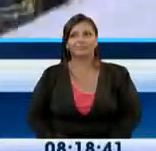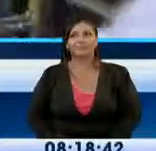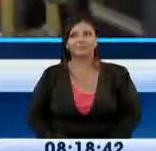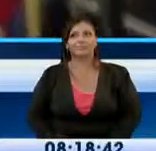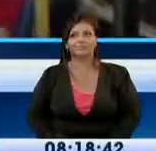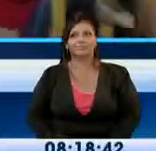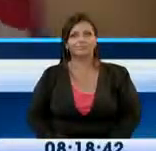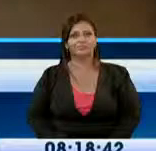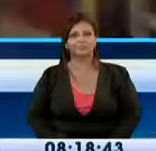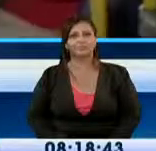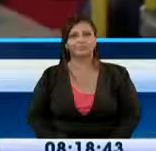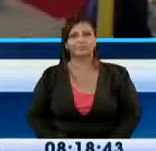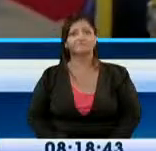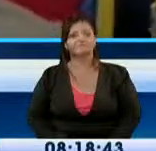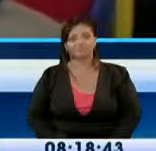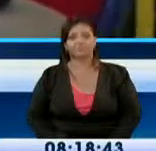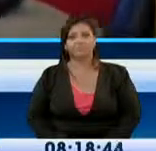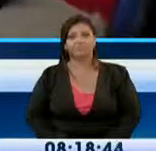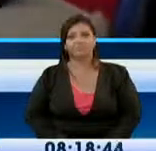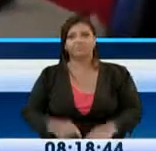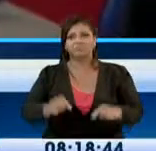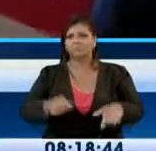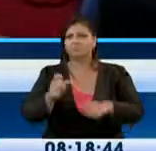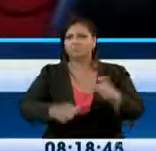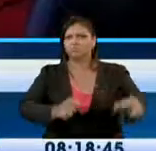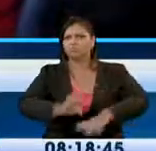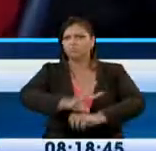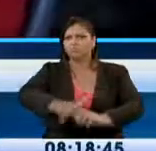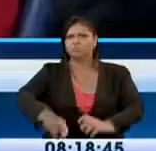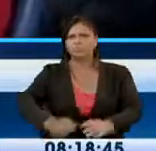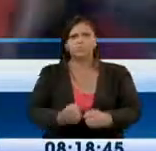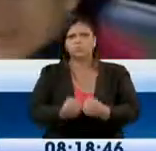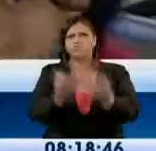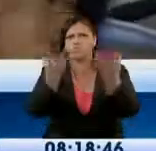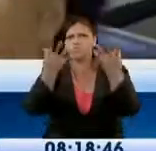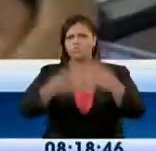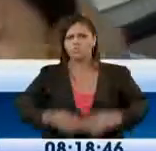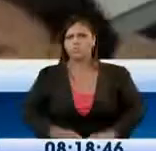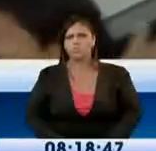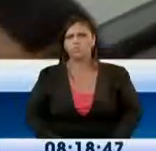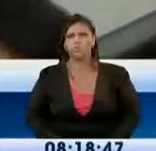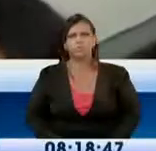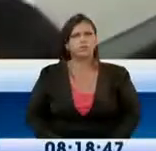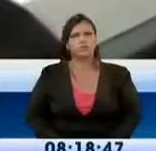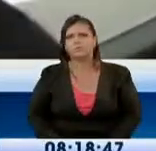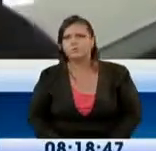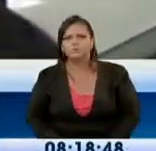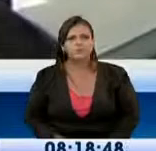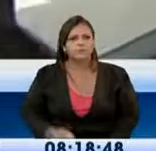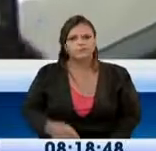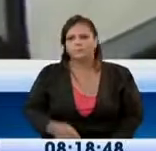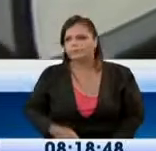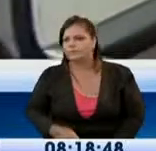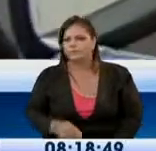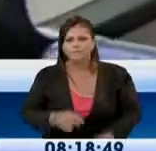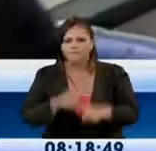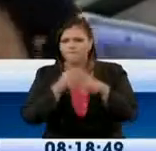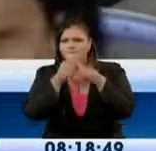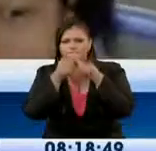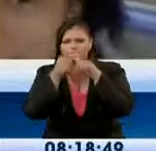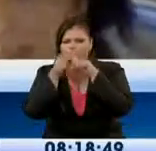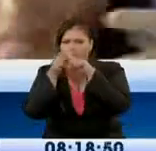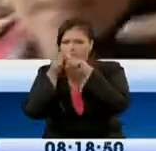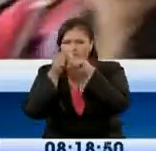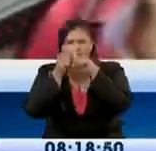muchas personas que a veces son delincuentes y de alguna manera buscan la forma de robarle algo. Es como